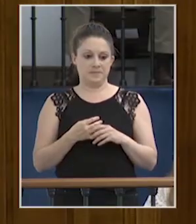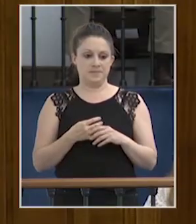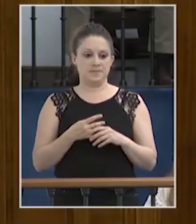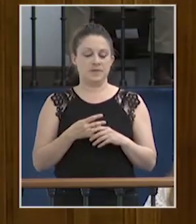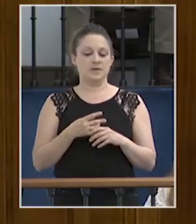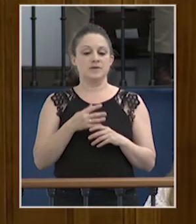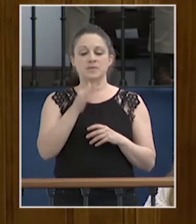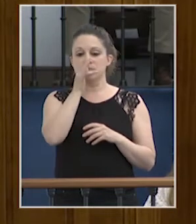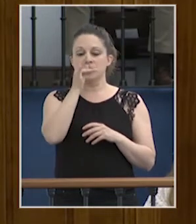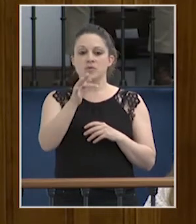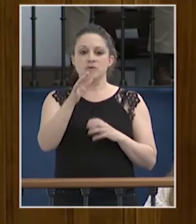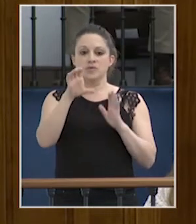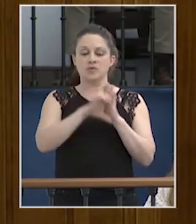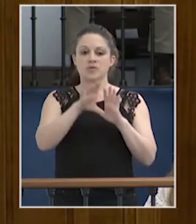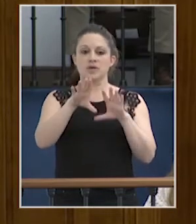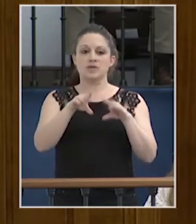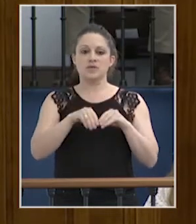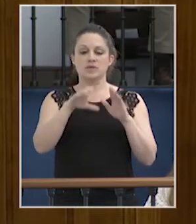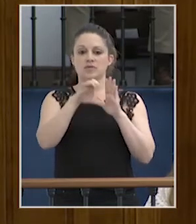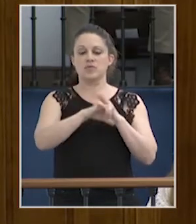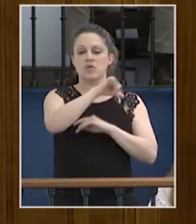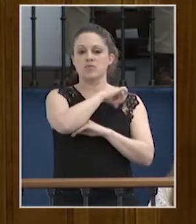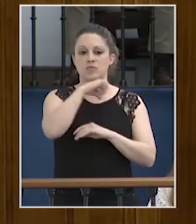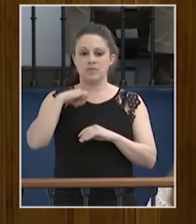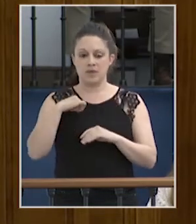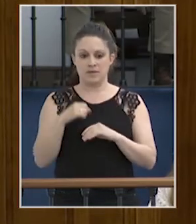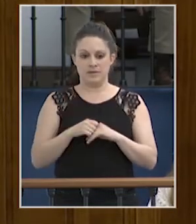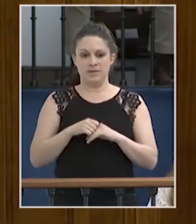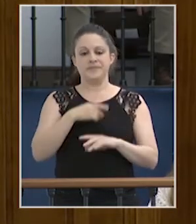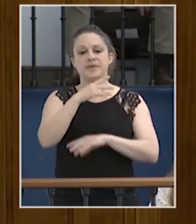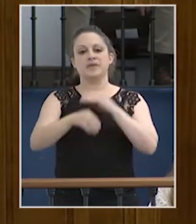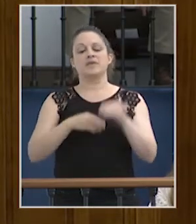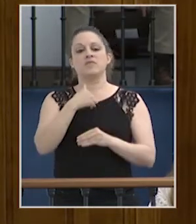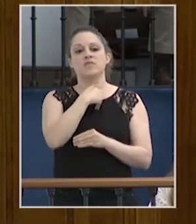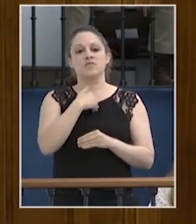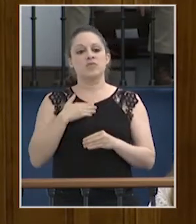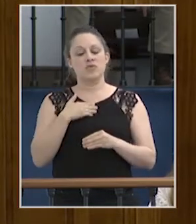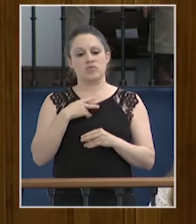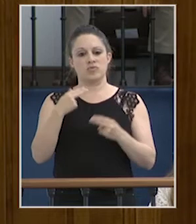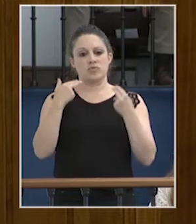Juro acatar la Constitución y el Estatuto de Autonomía y ejercer el cargo de